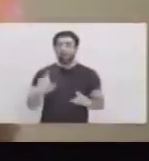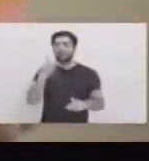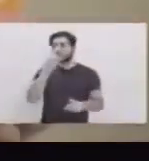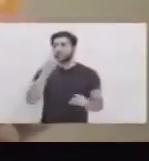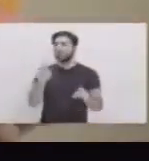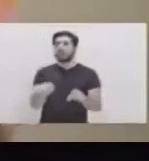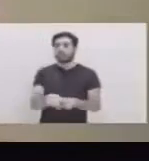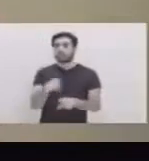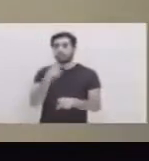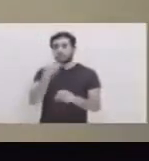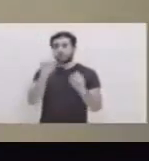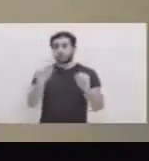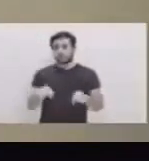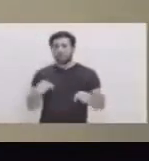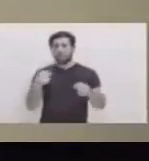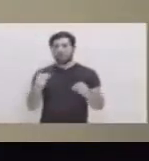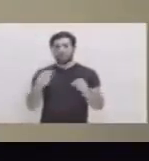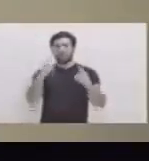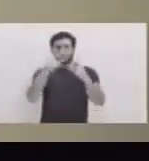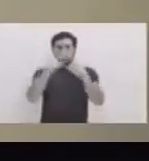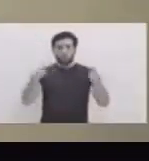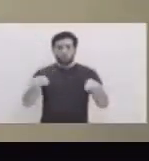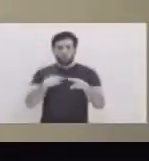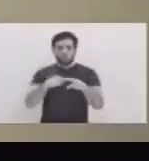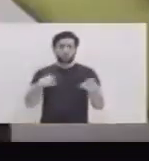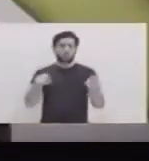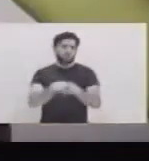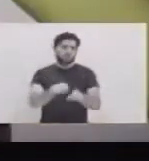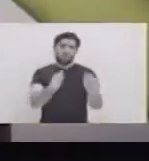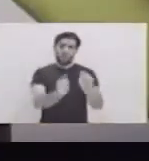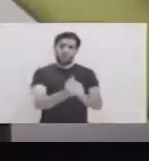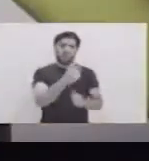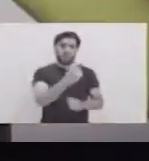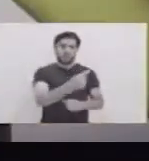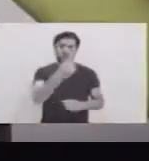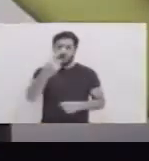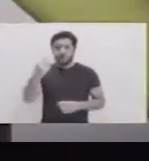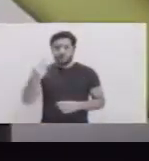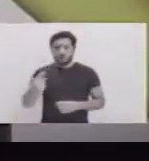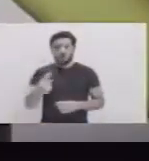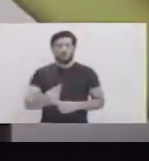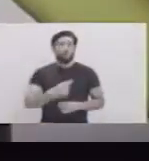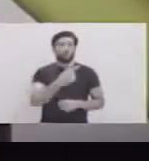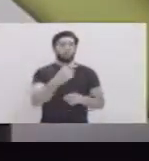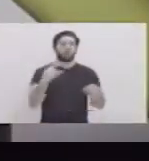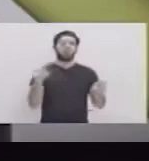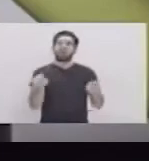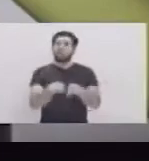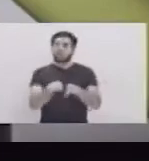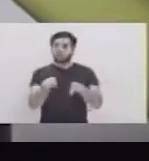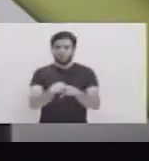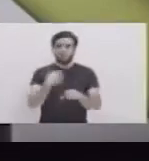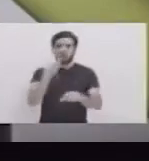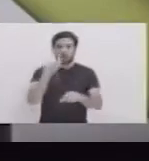cuadrada. Puedo también trabajar en forma cuadrada. La repetición es exactamente la